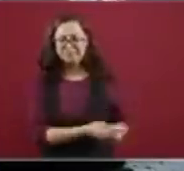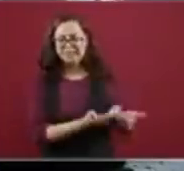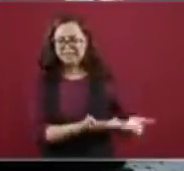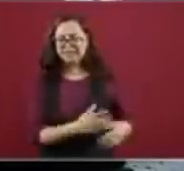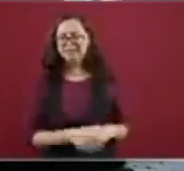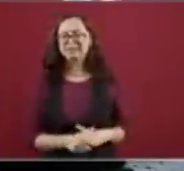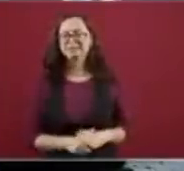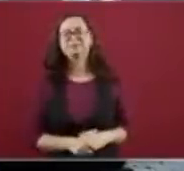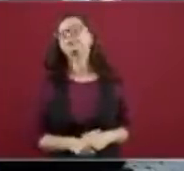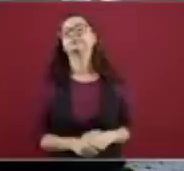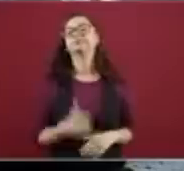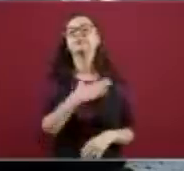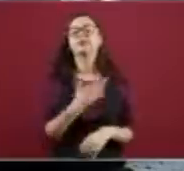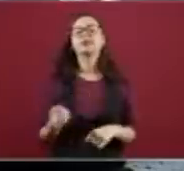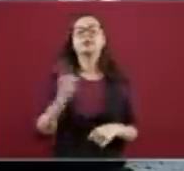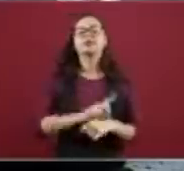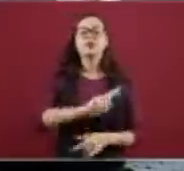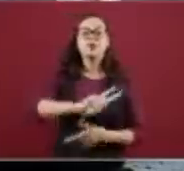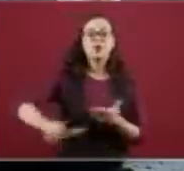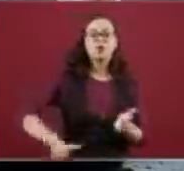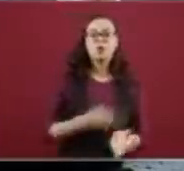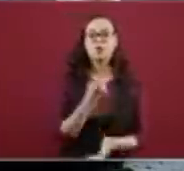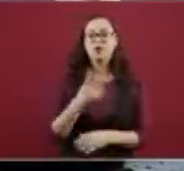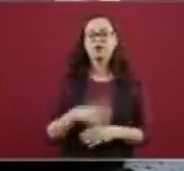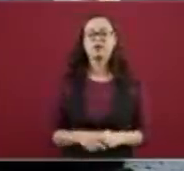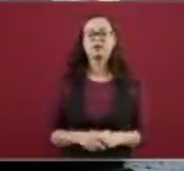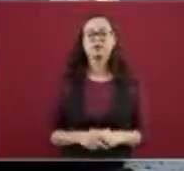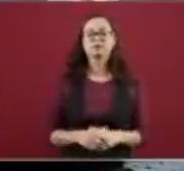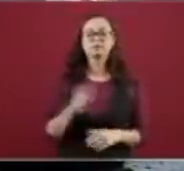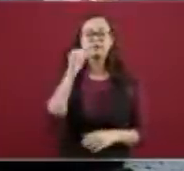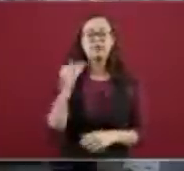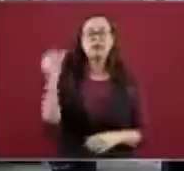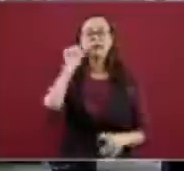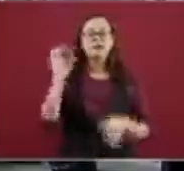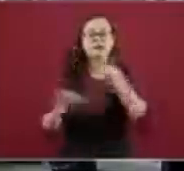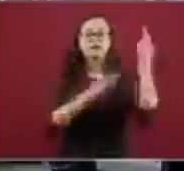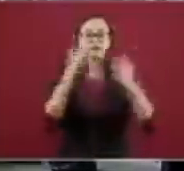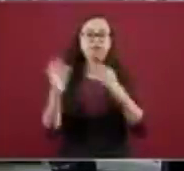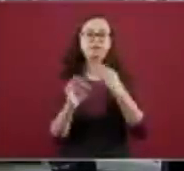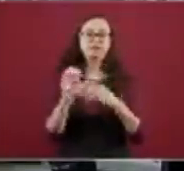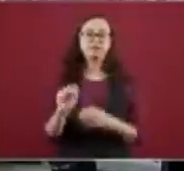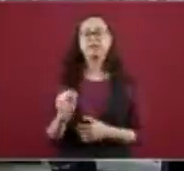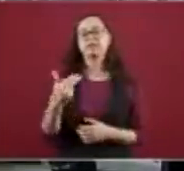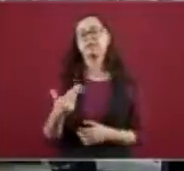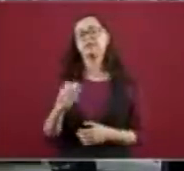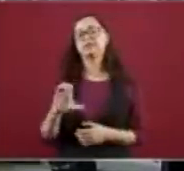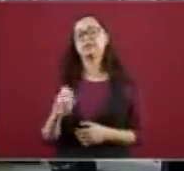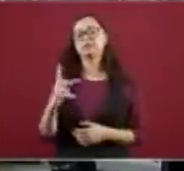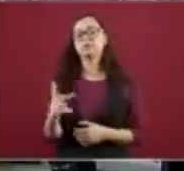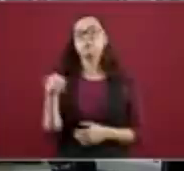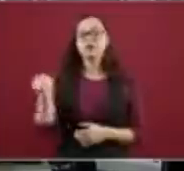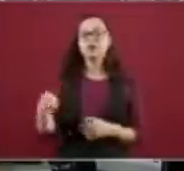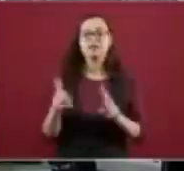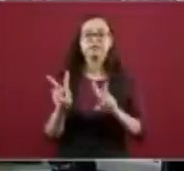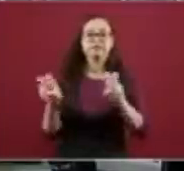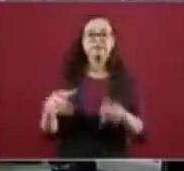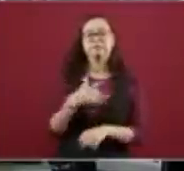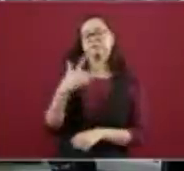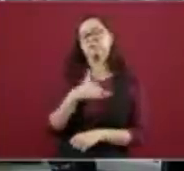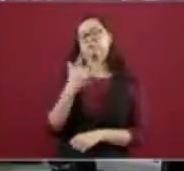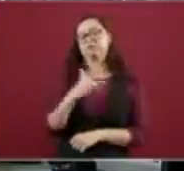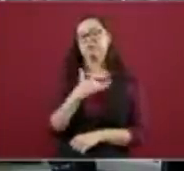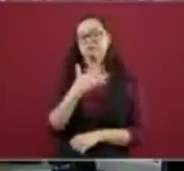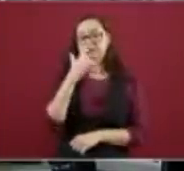todos nuevamente. Presidente, pues la noticia que da el día de ayer la Secretaría de Hacienda en cuanto a la expectativa